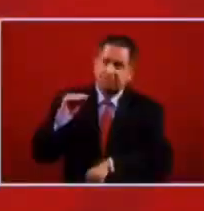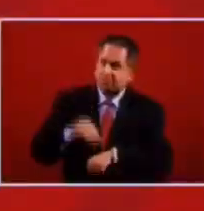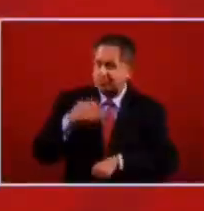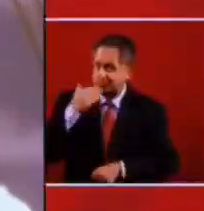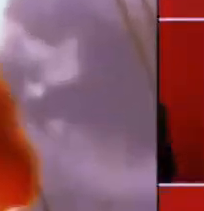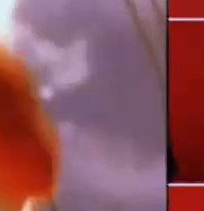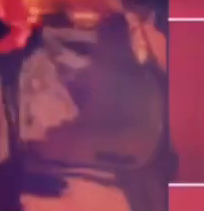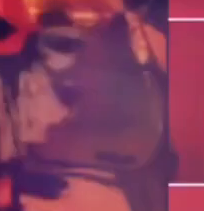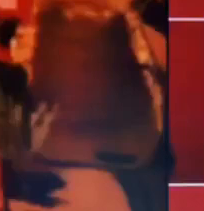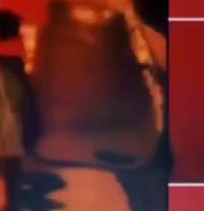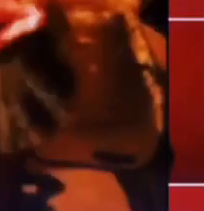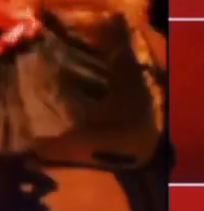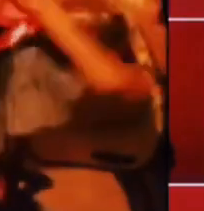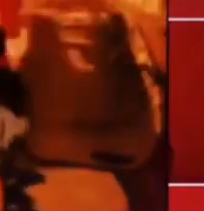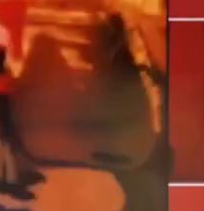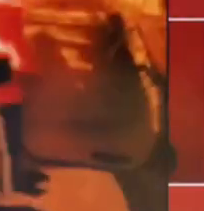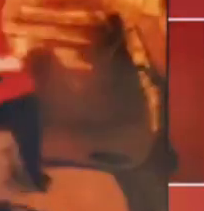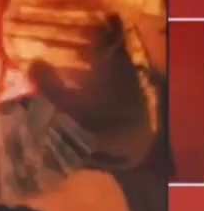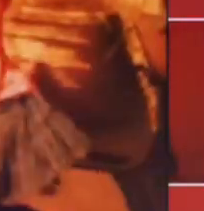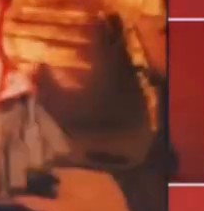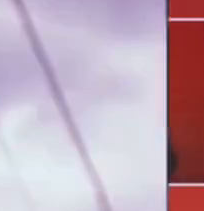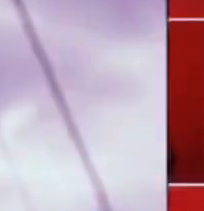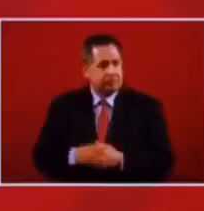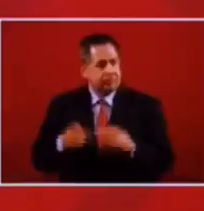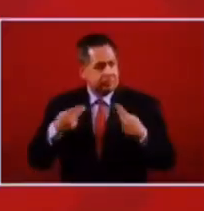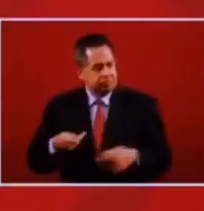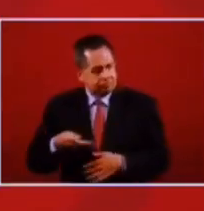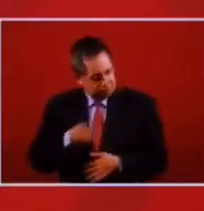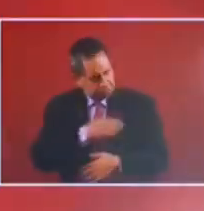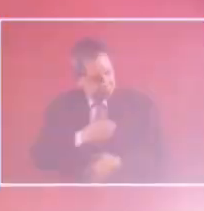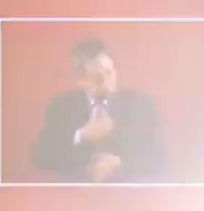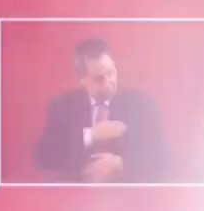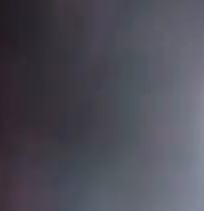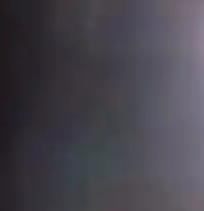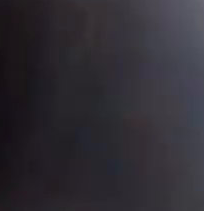a ser buenos ciudadanos ser buenos ciudadanos